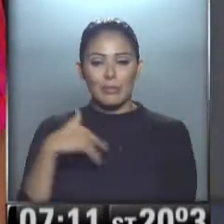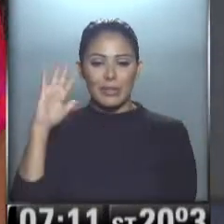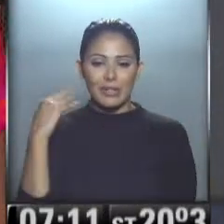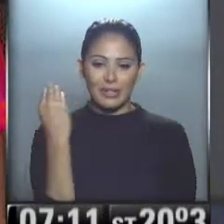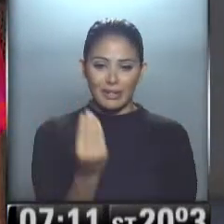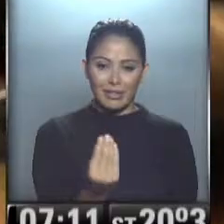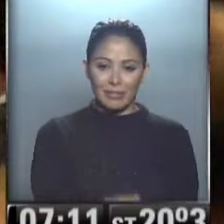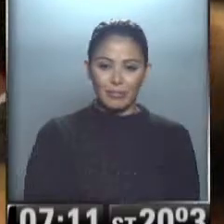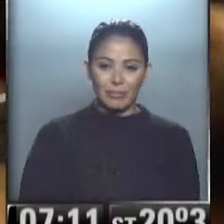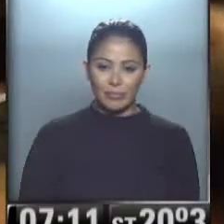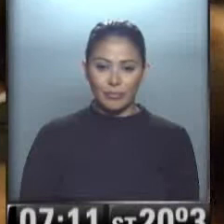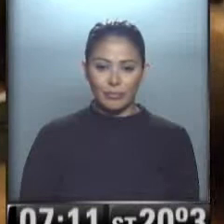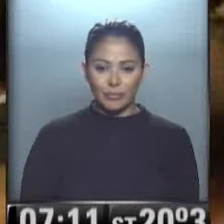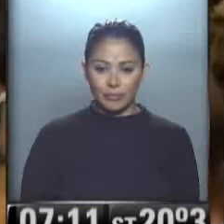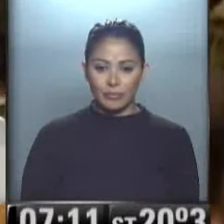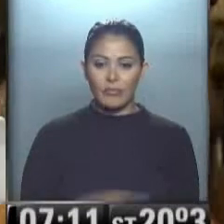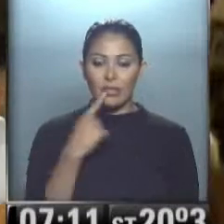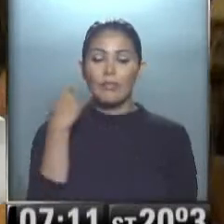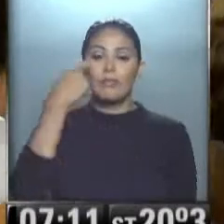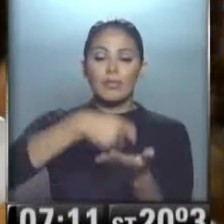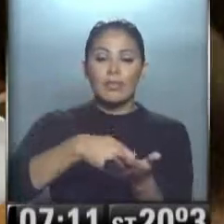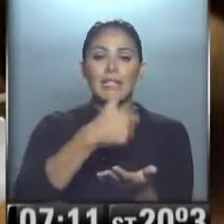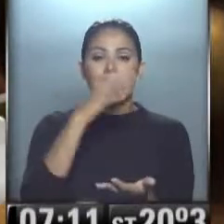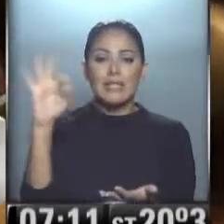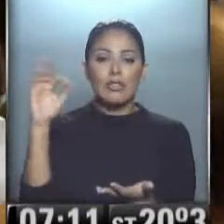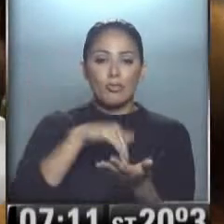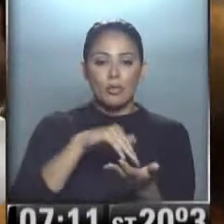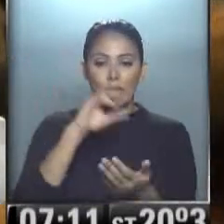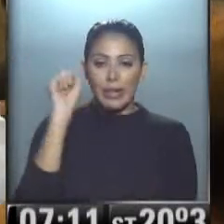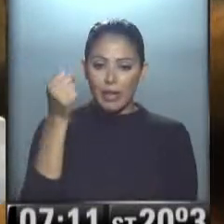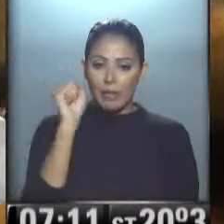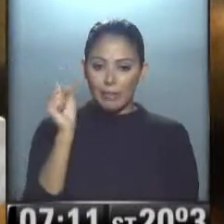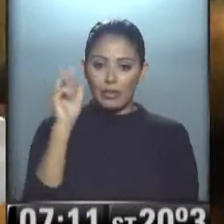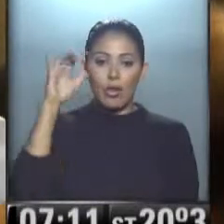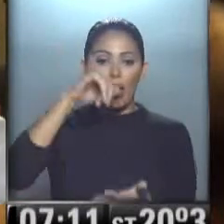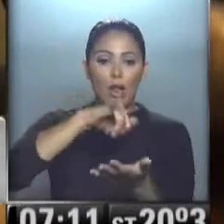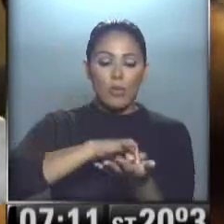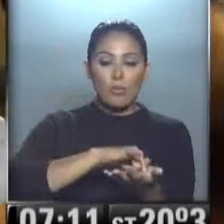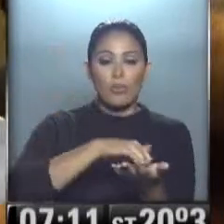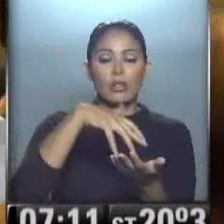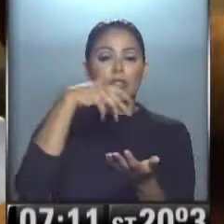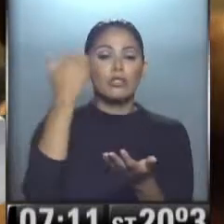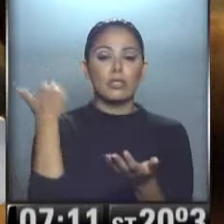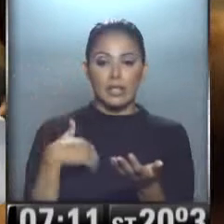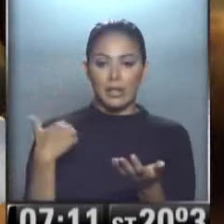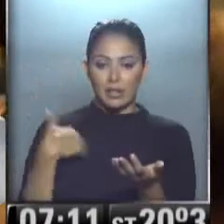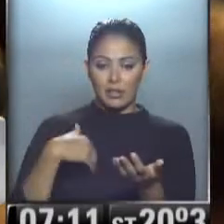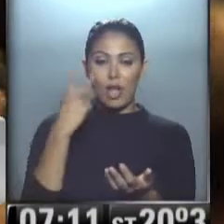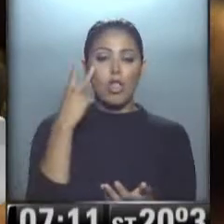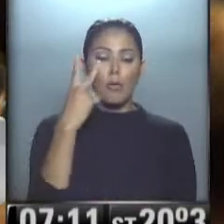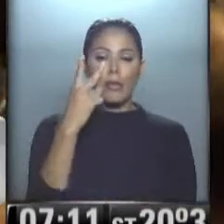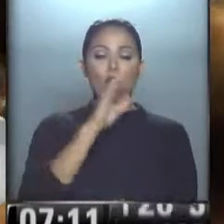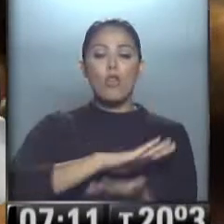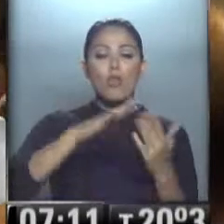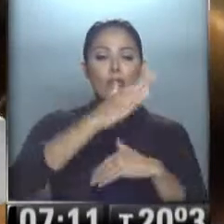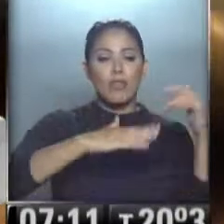Cristina Fernández. Con una inversión de 600 millones de pesos, Aeropuertos Argentina 2000 inauguró los nuevos